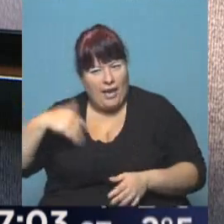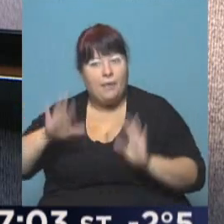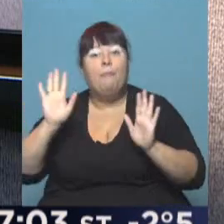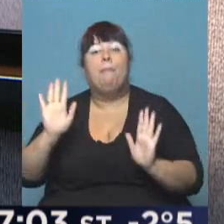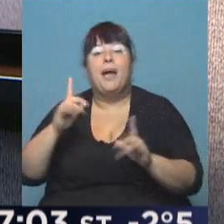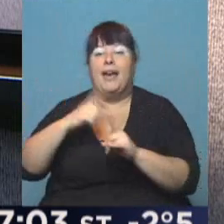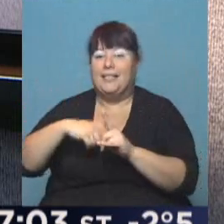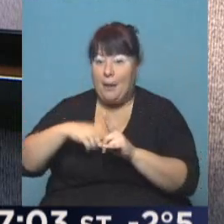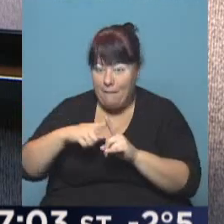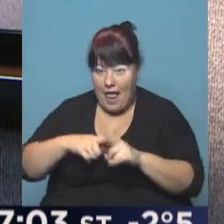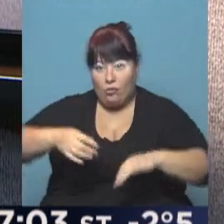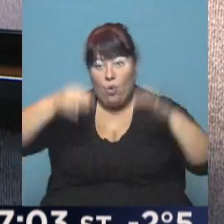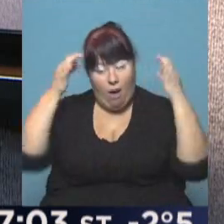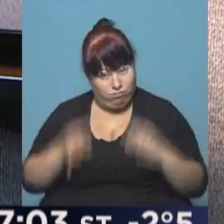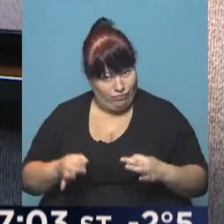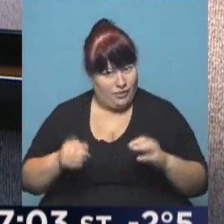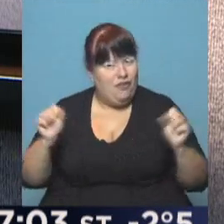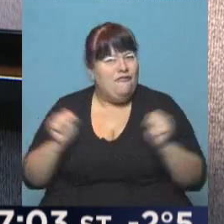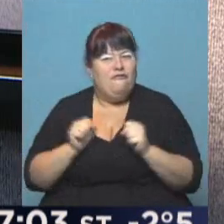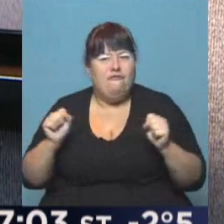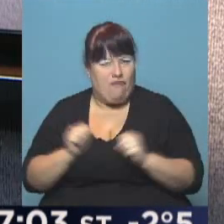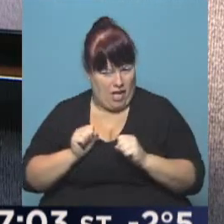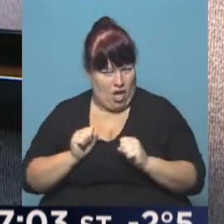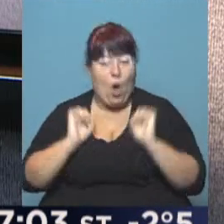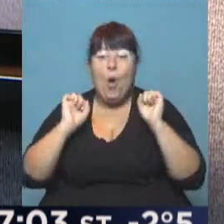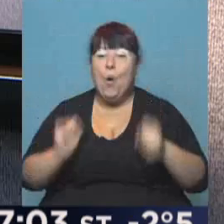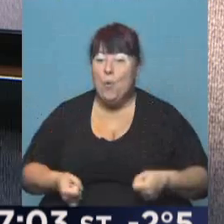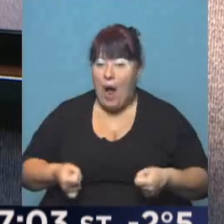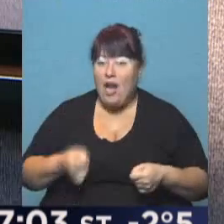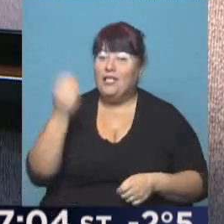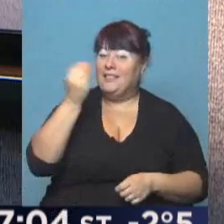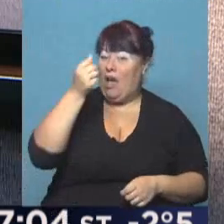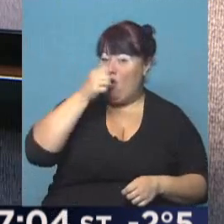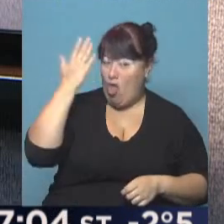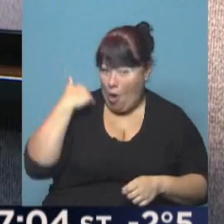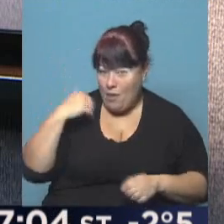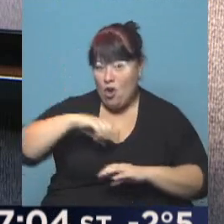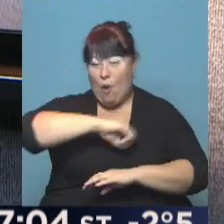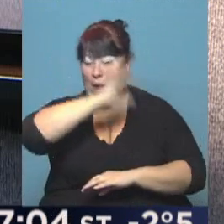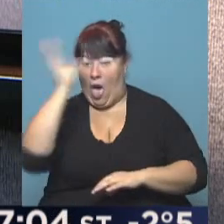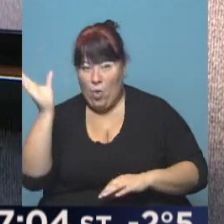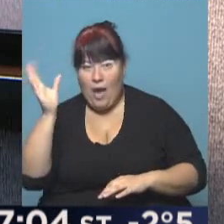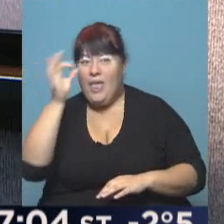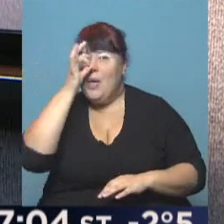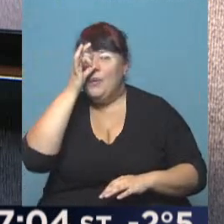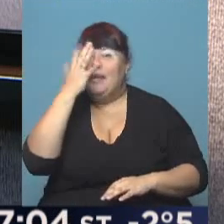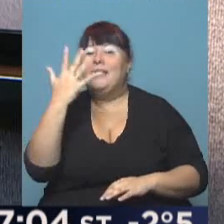las temperaturas realmente polares. En Bariloche, entre el sábado y el domingo, en la madrugada,